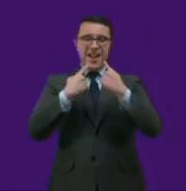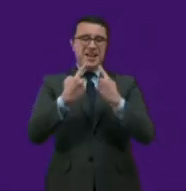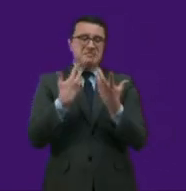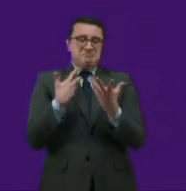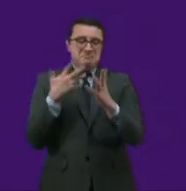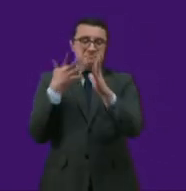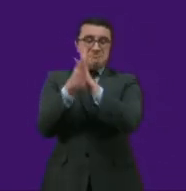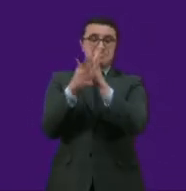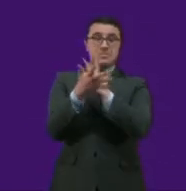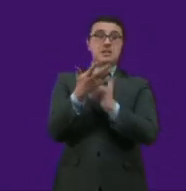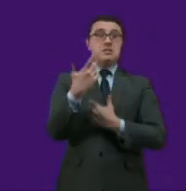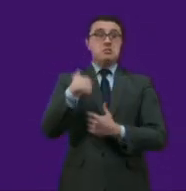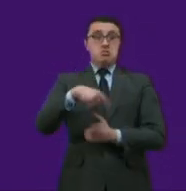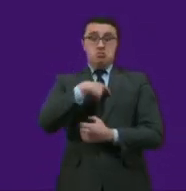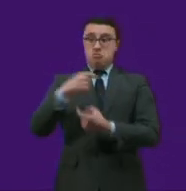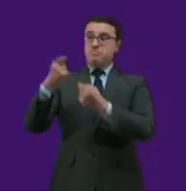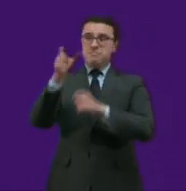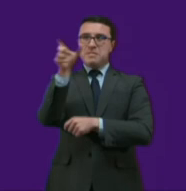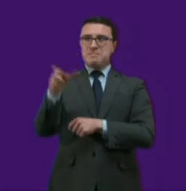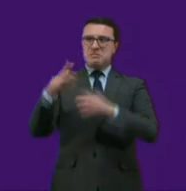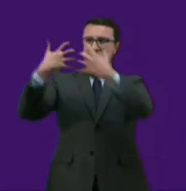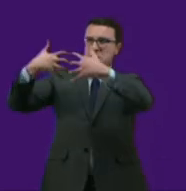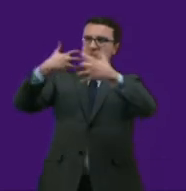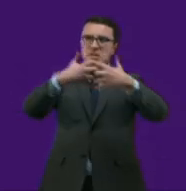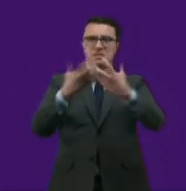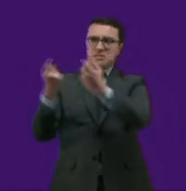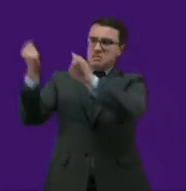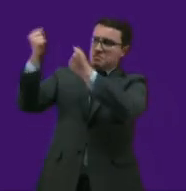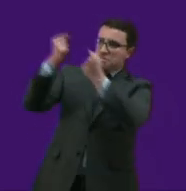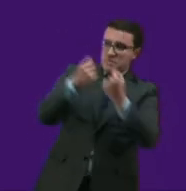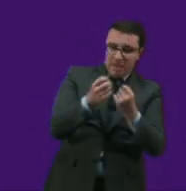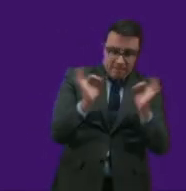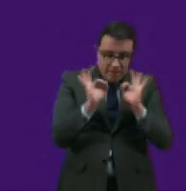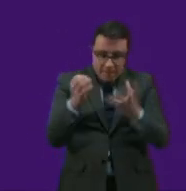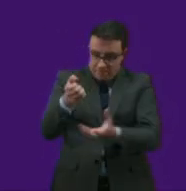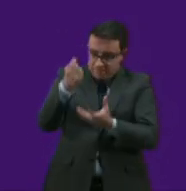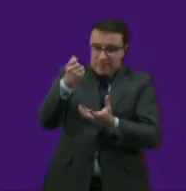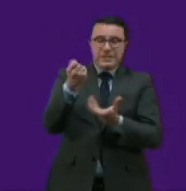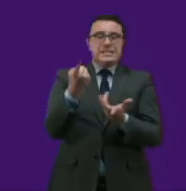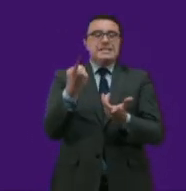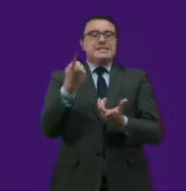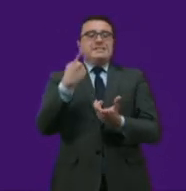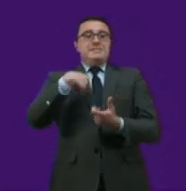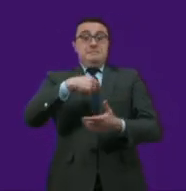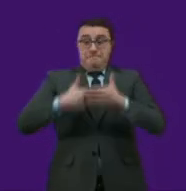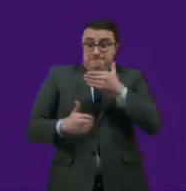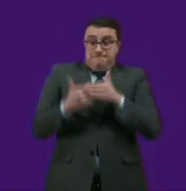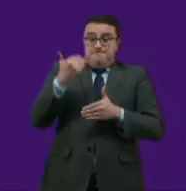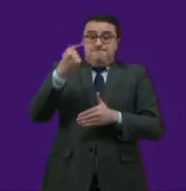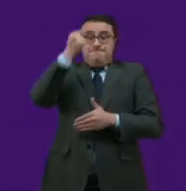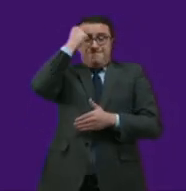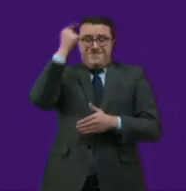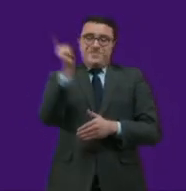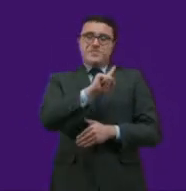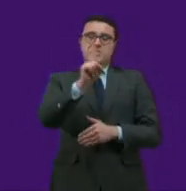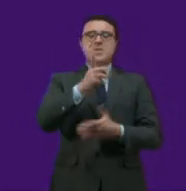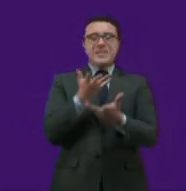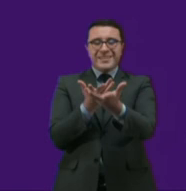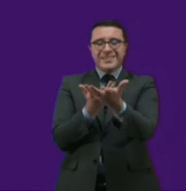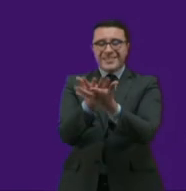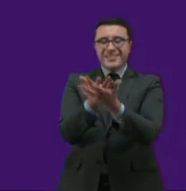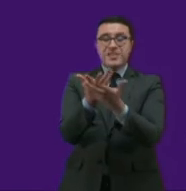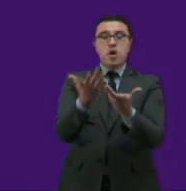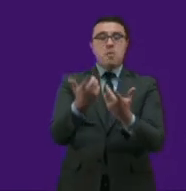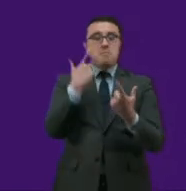no recibimos inversionistas al principio, entonces nosotros esos elementos no los tomamos al principio, y esa recomendación que él da de